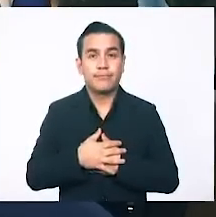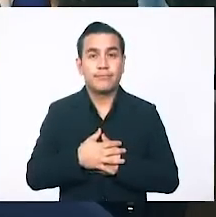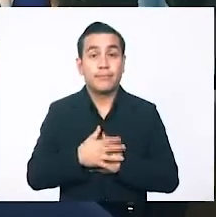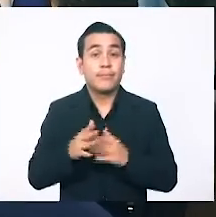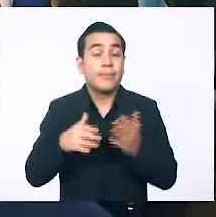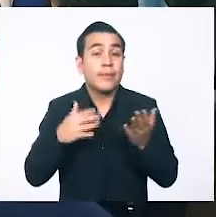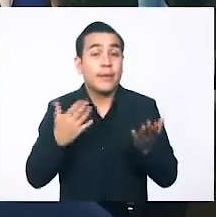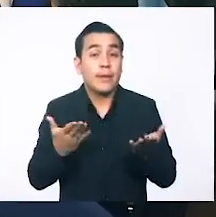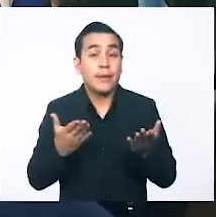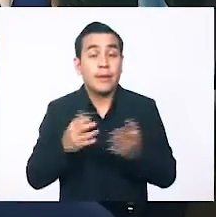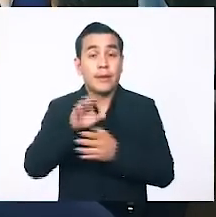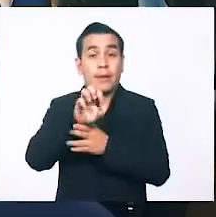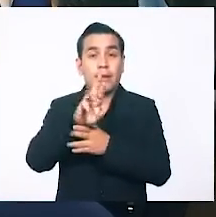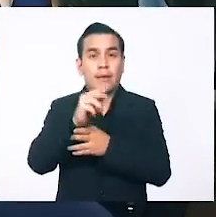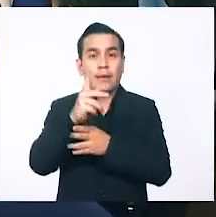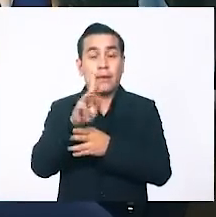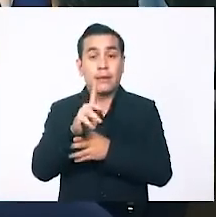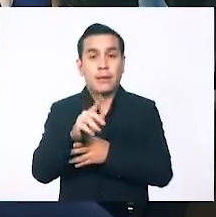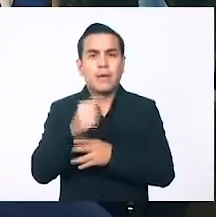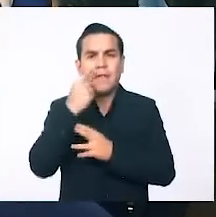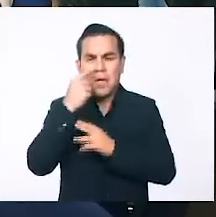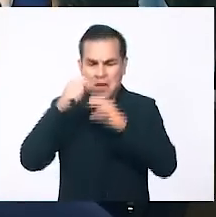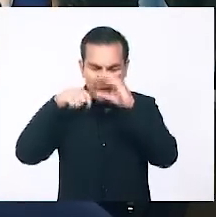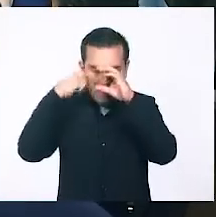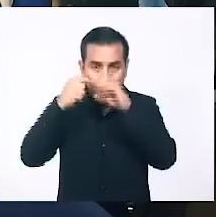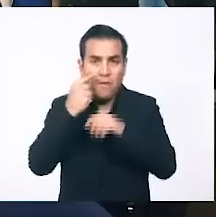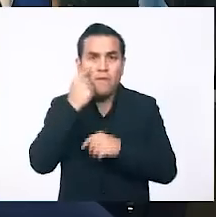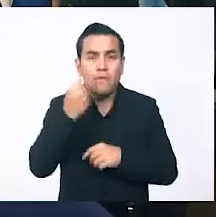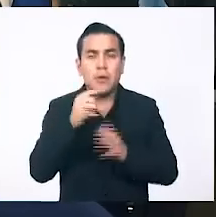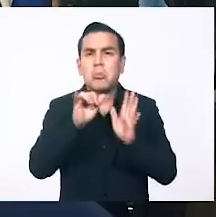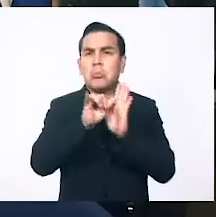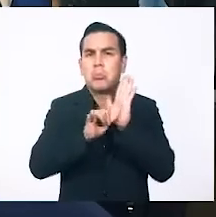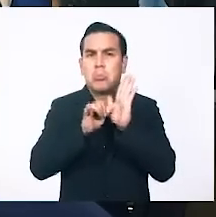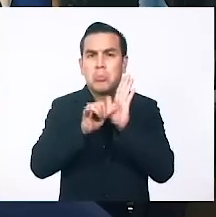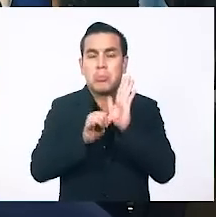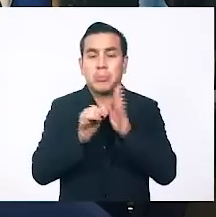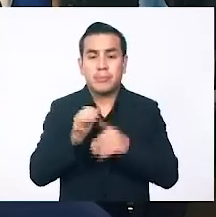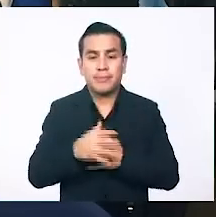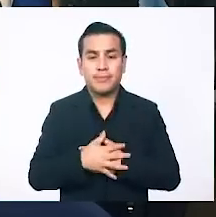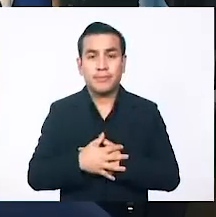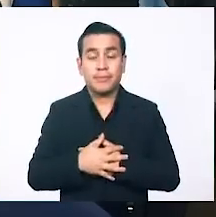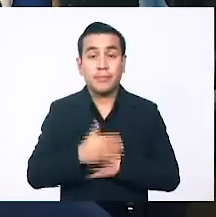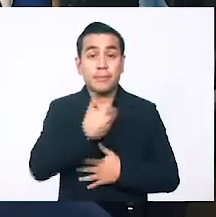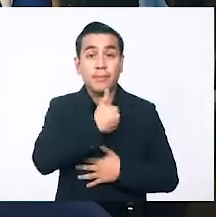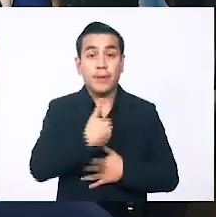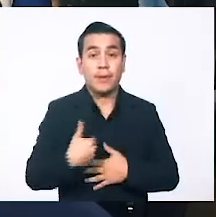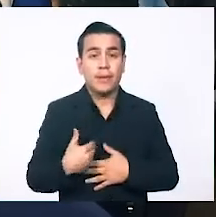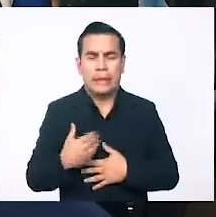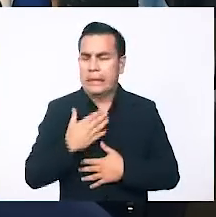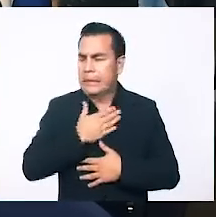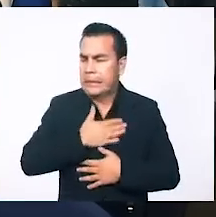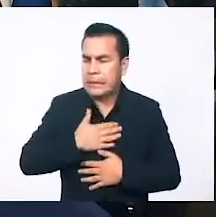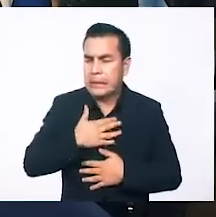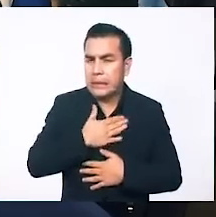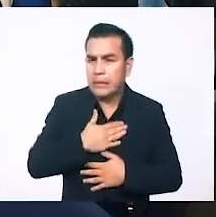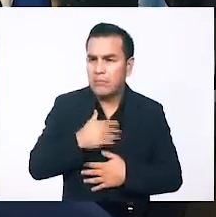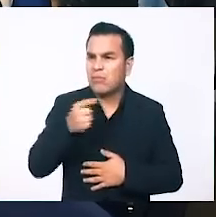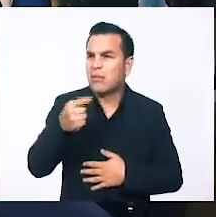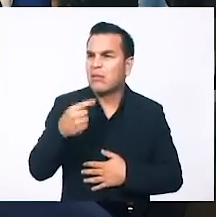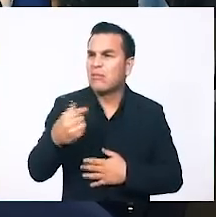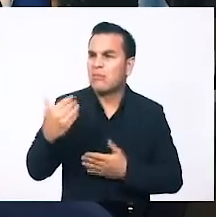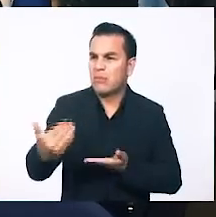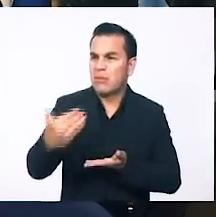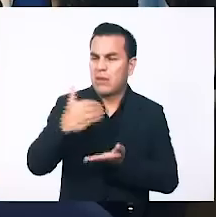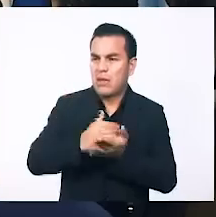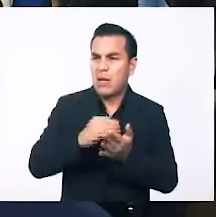Y entonces Eric Cantor le dice a Barack Obama, ahí está en el video, lo pueden buscar en YouTube. Presidente, le dice, discúlpeme, aquí usted viene con el